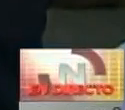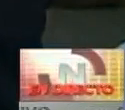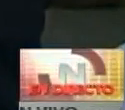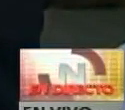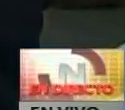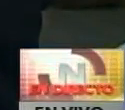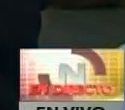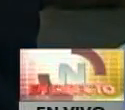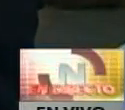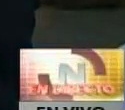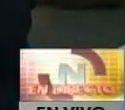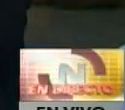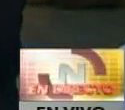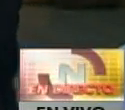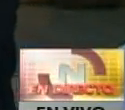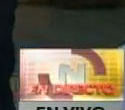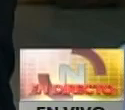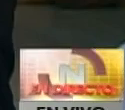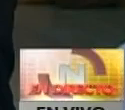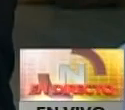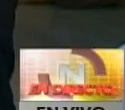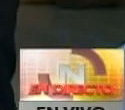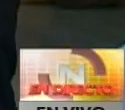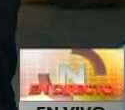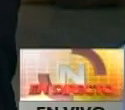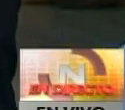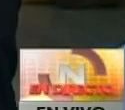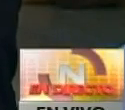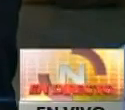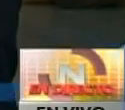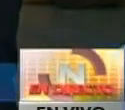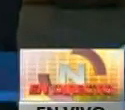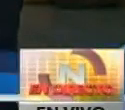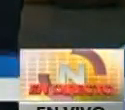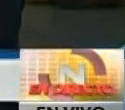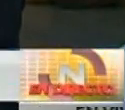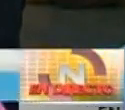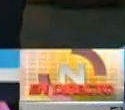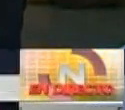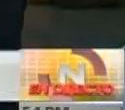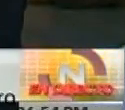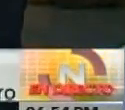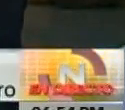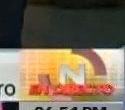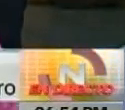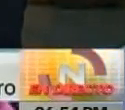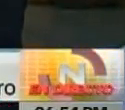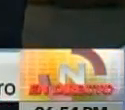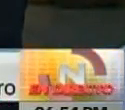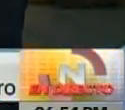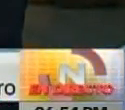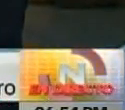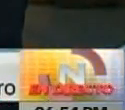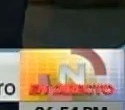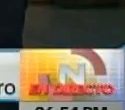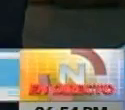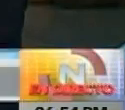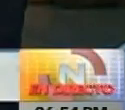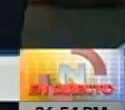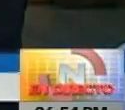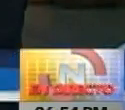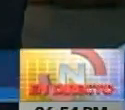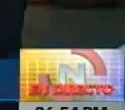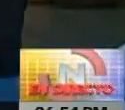estima en el cual debería rondar el crudo y en cuánto tiempo pudiera estabilizarse y verse los efectos en la economía